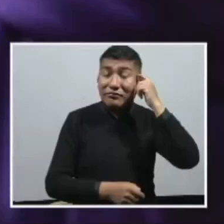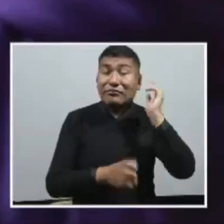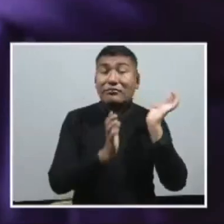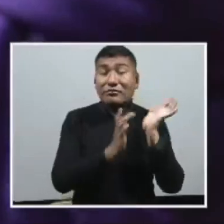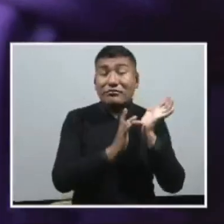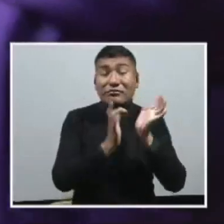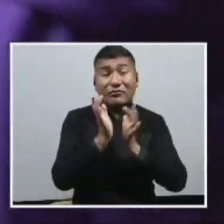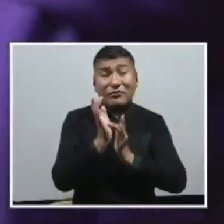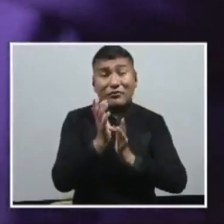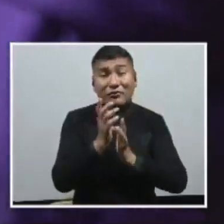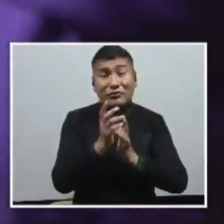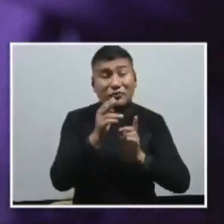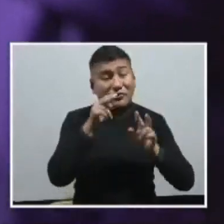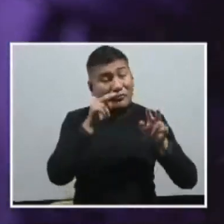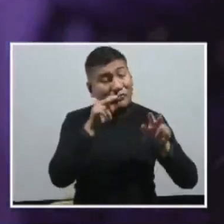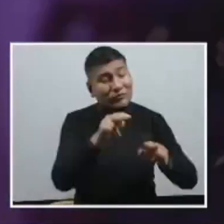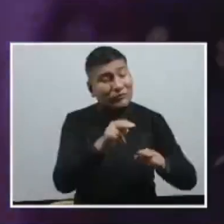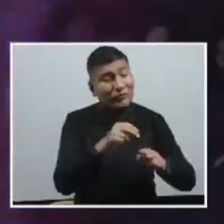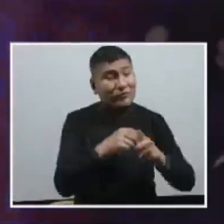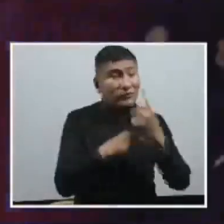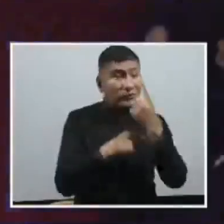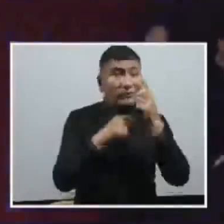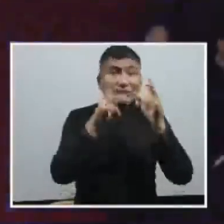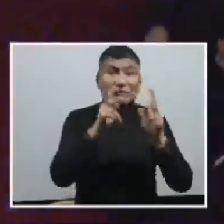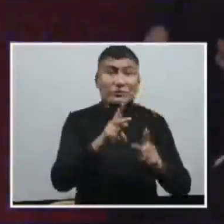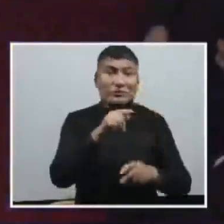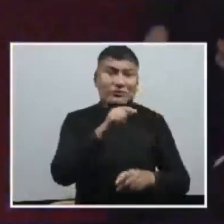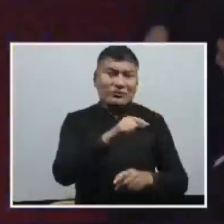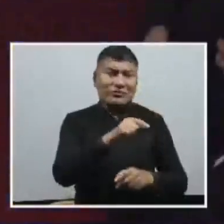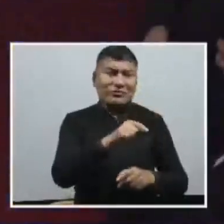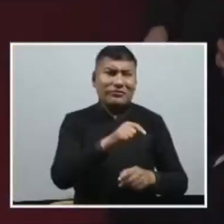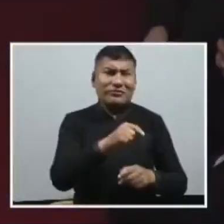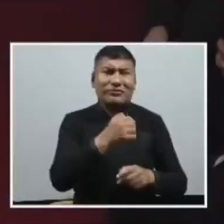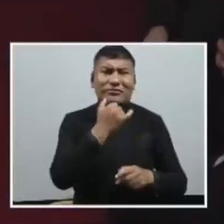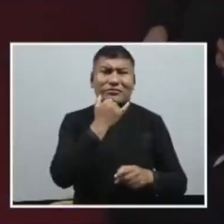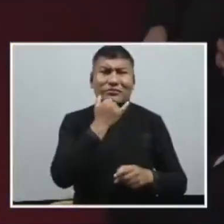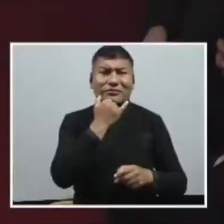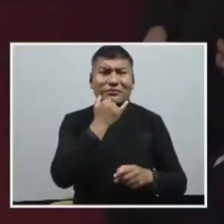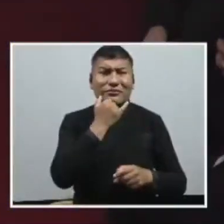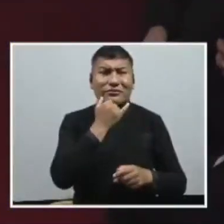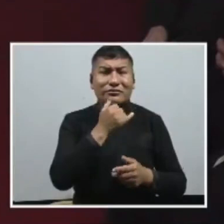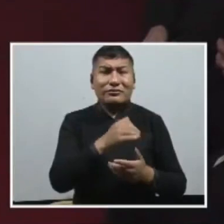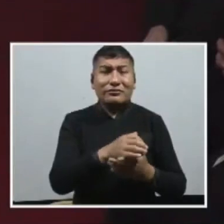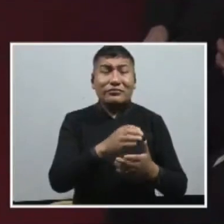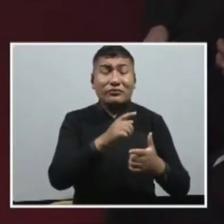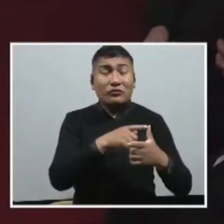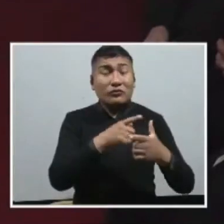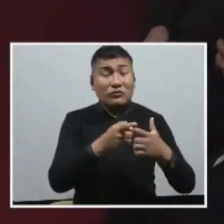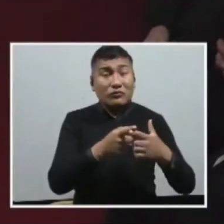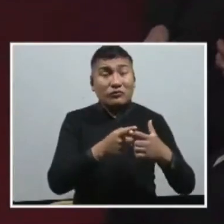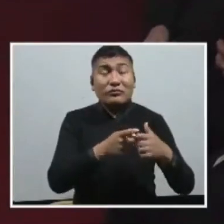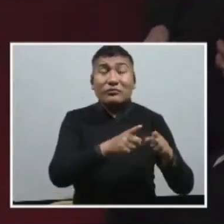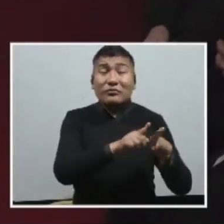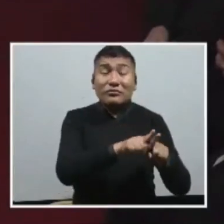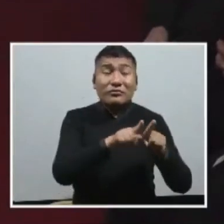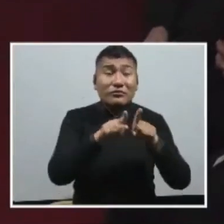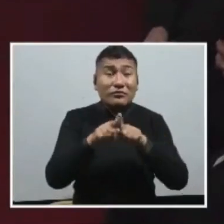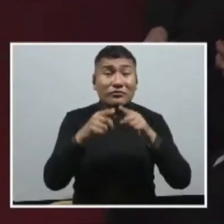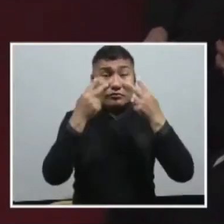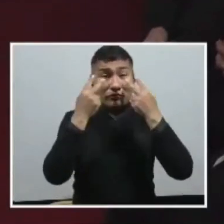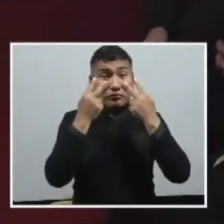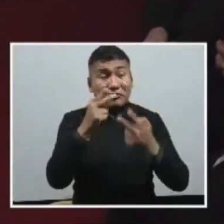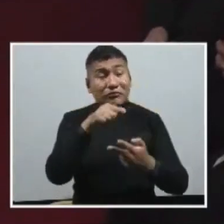Jesús ve a una persona, ve su dignidad de persona. Incluso ve que